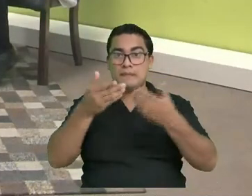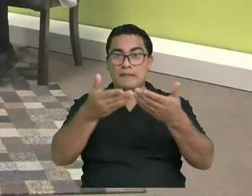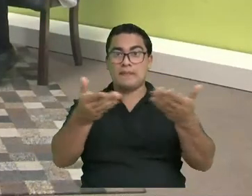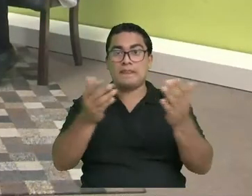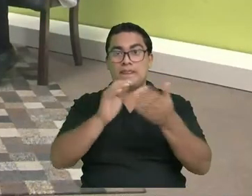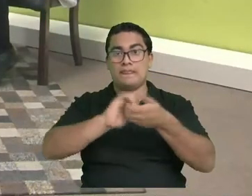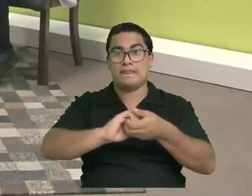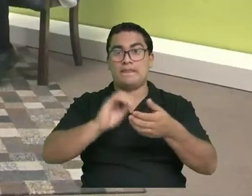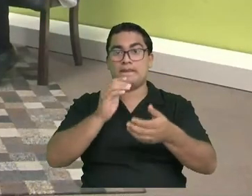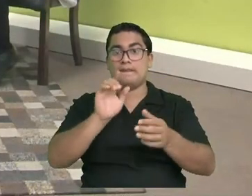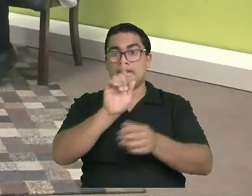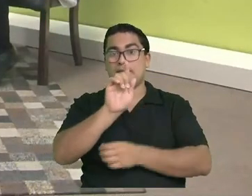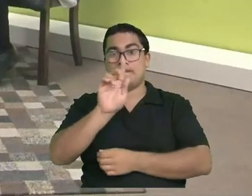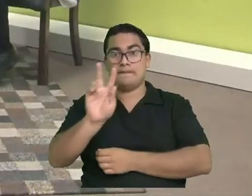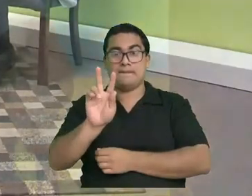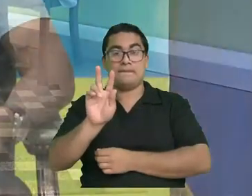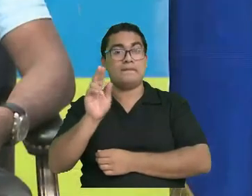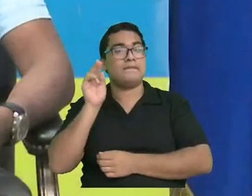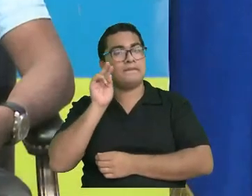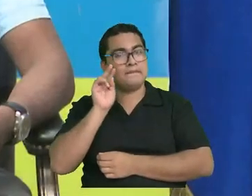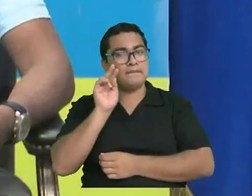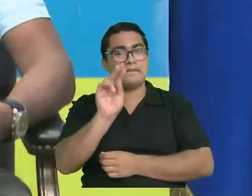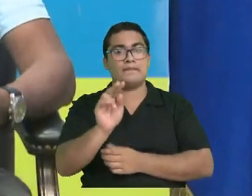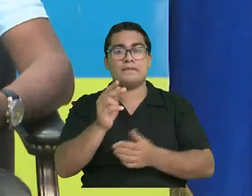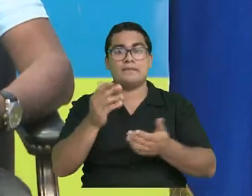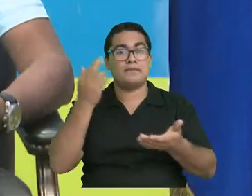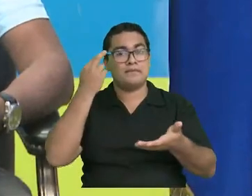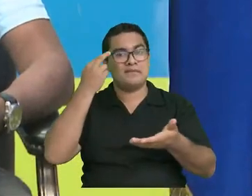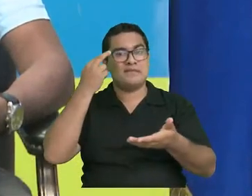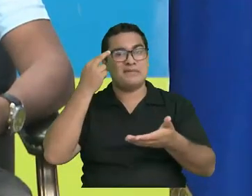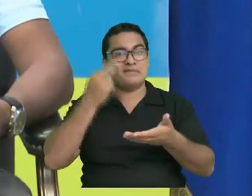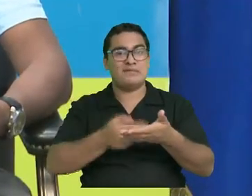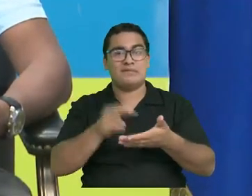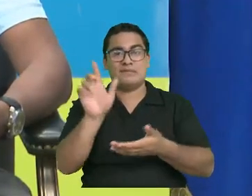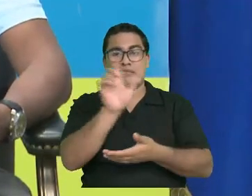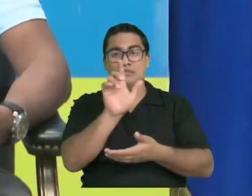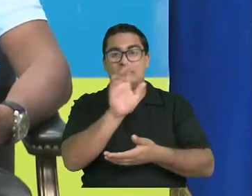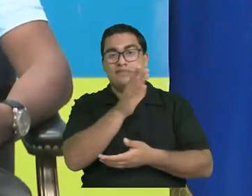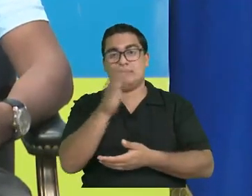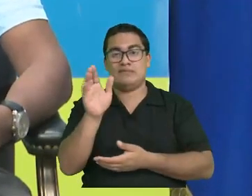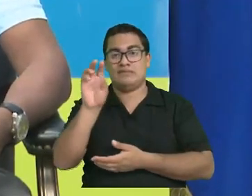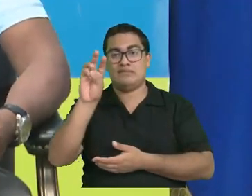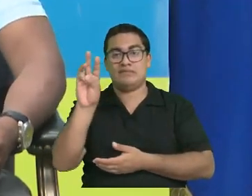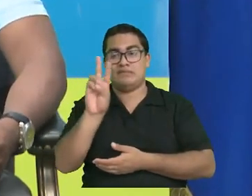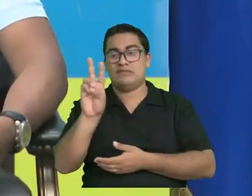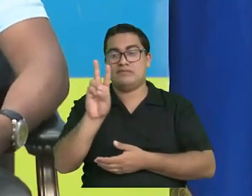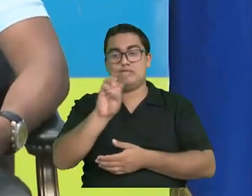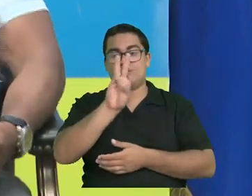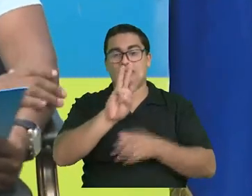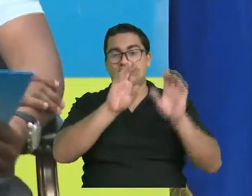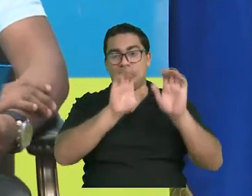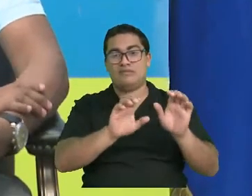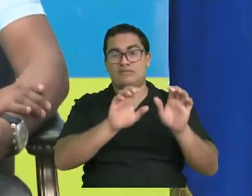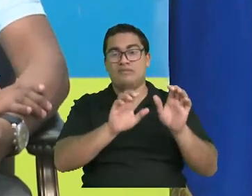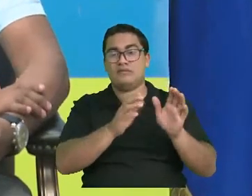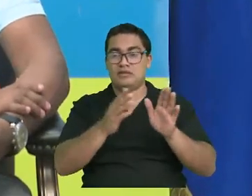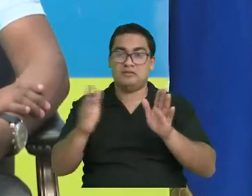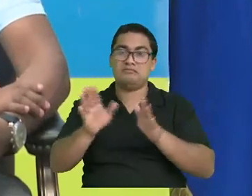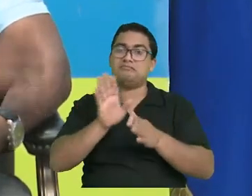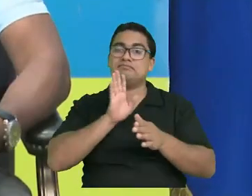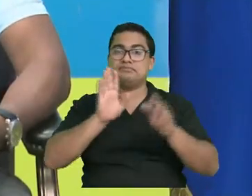a usted, amigo televidente, por su sintonía. Recuerde que nosotros estamos de lunes a viernes, las 3 de la tarde, para hablar